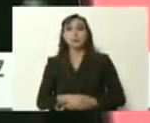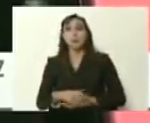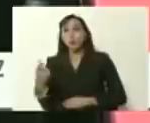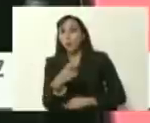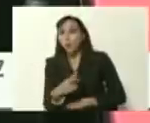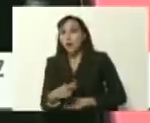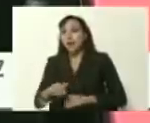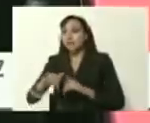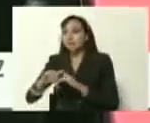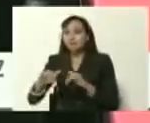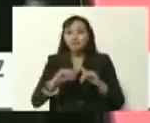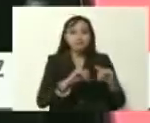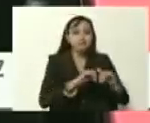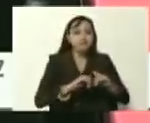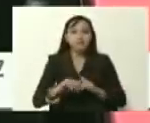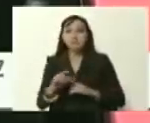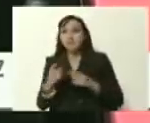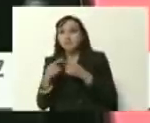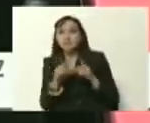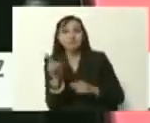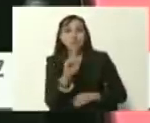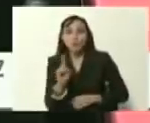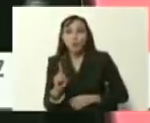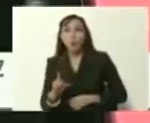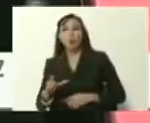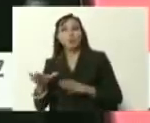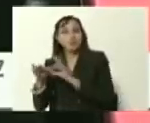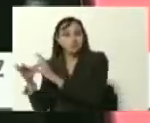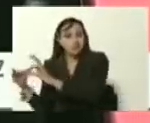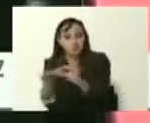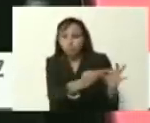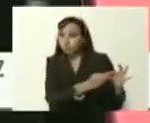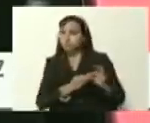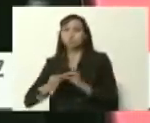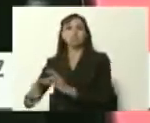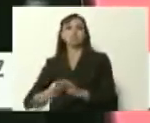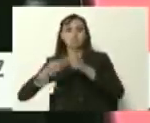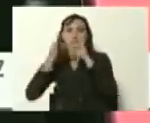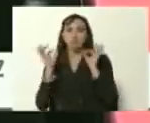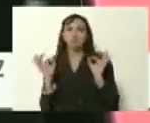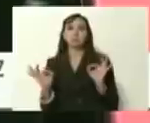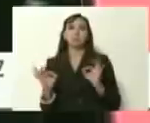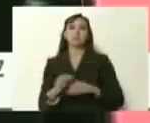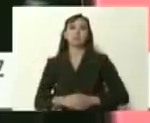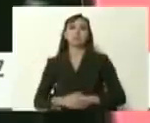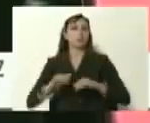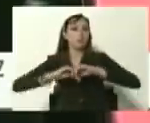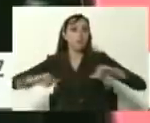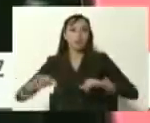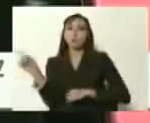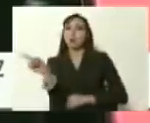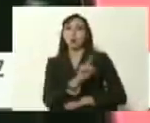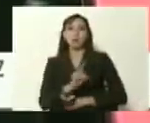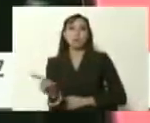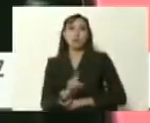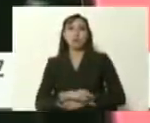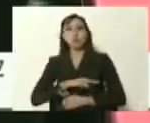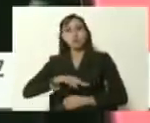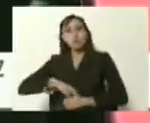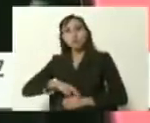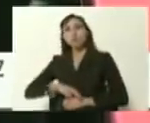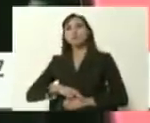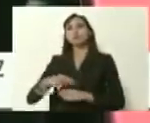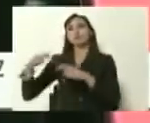dónde nos distinguimos, dónde nos separamos, porque eso lo que hace es fracturarnos un poquito. Y si nos vemos a los